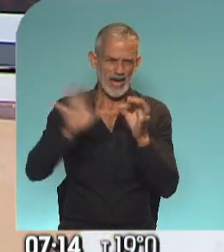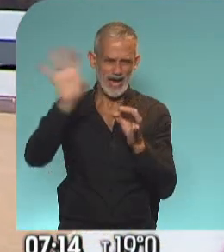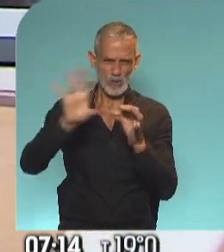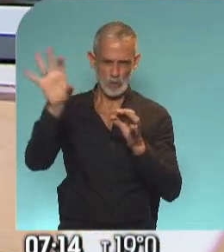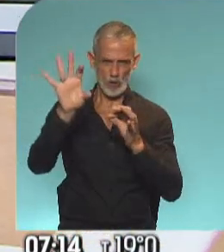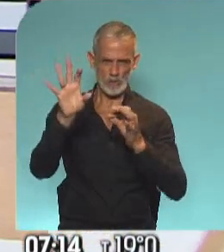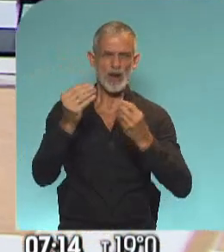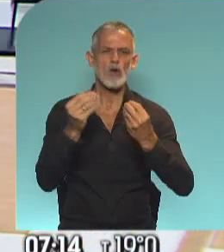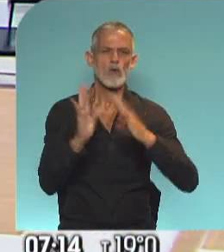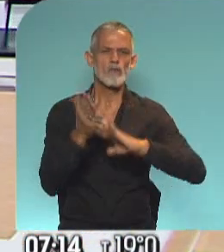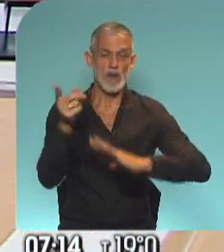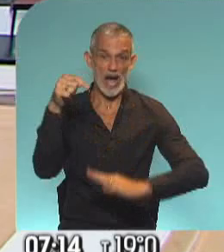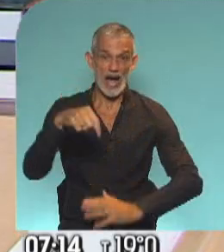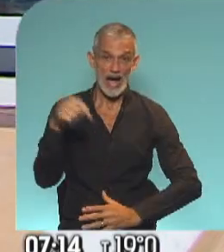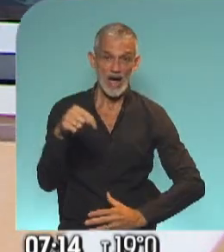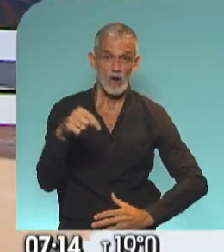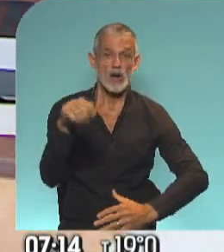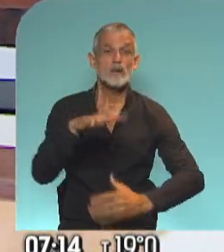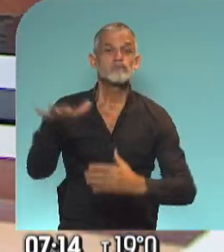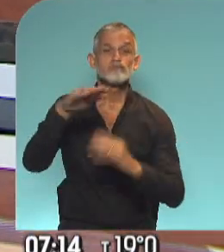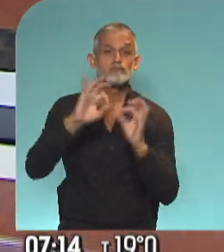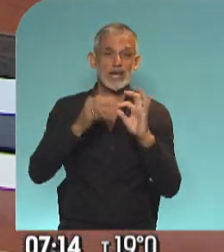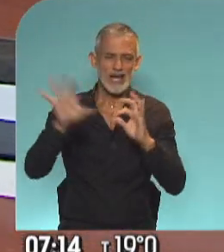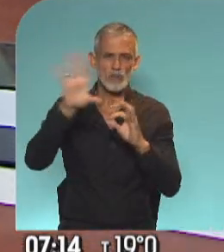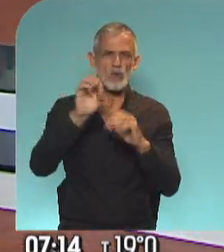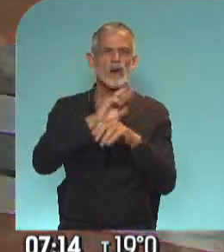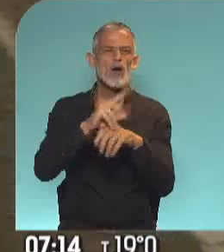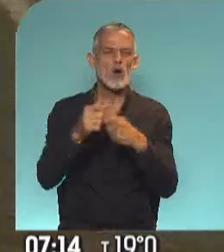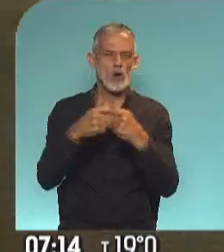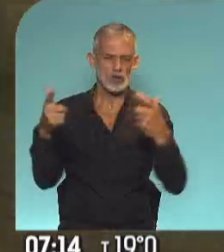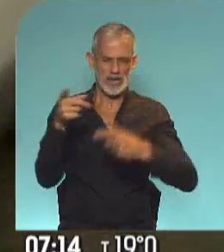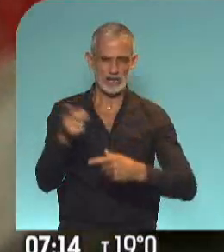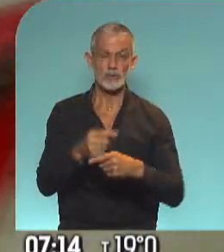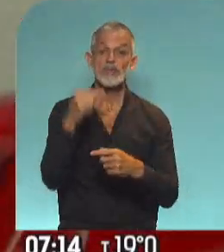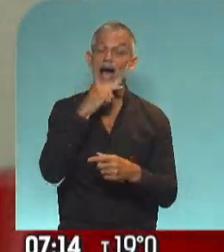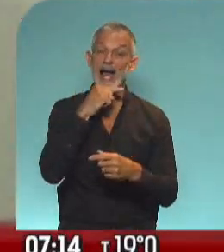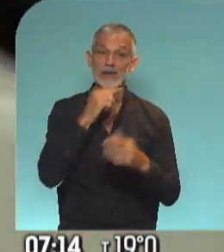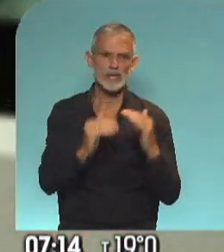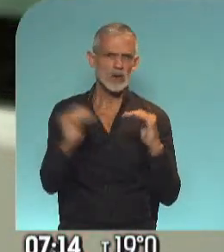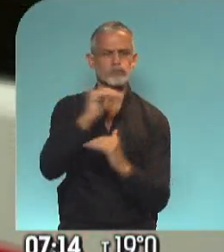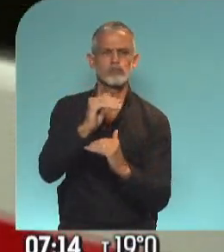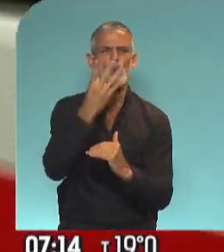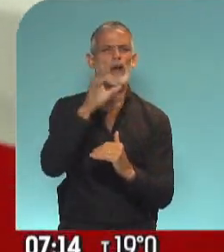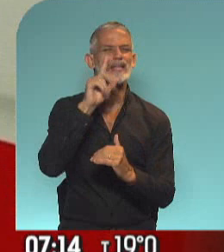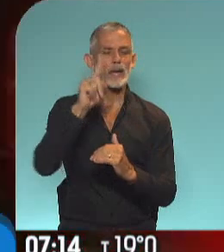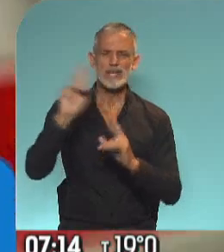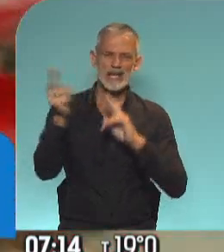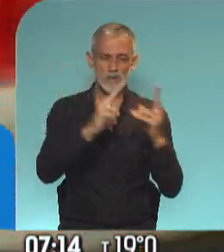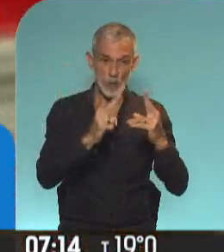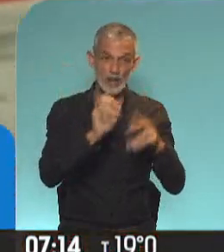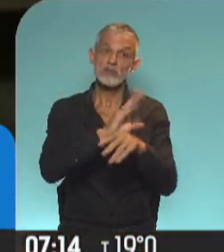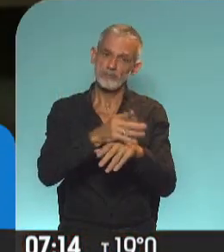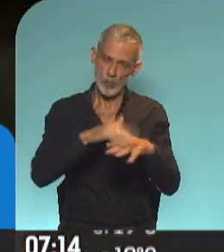así está ahora esa zona del mundo con los contagios alemania superó hoy los 40 mil muertos por